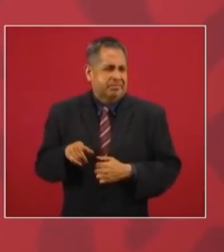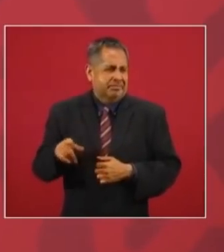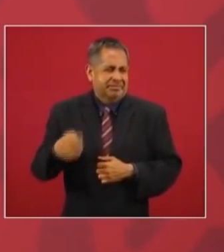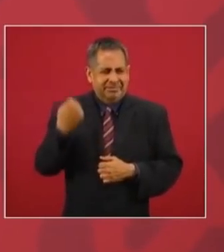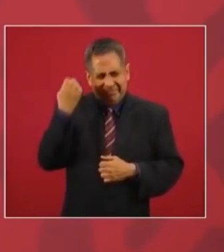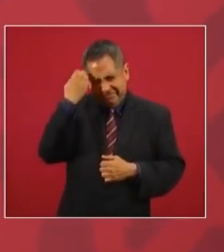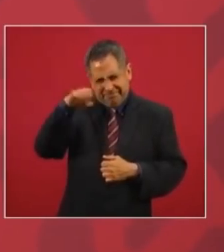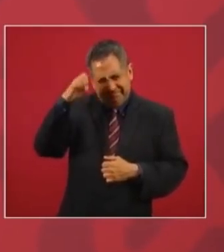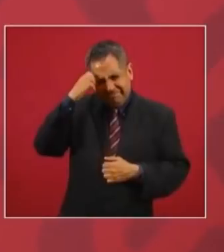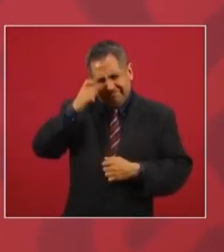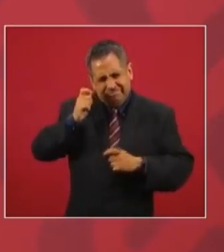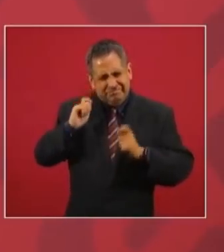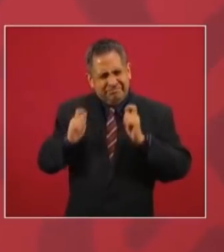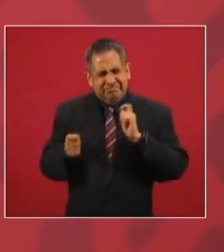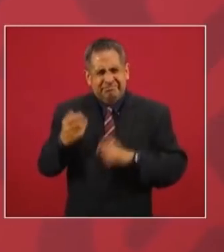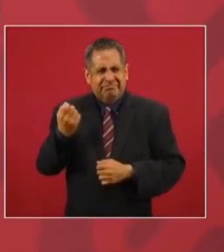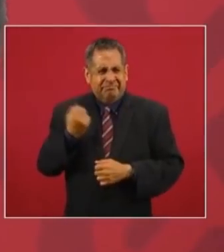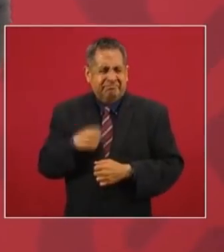extraordinario